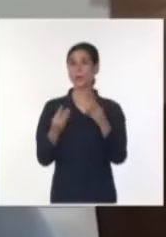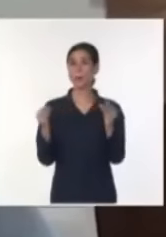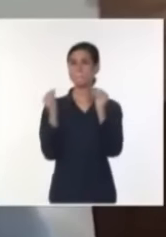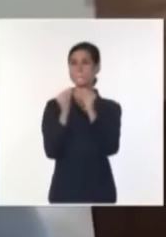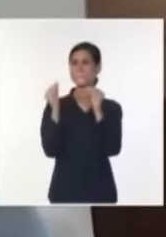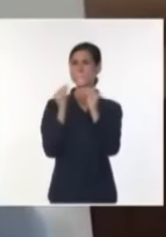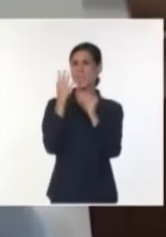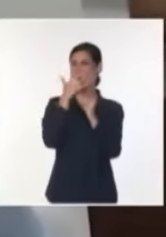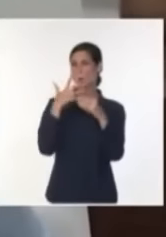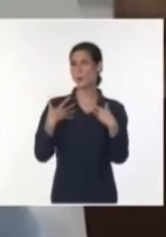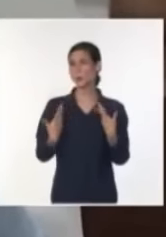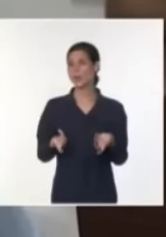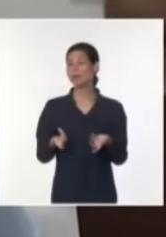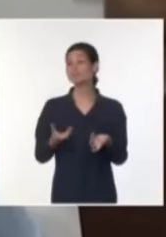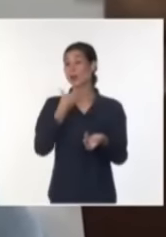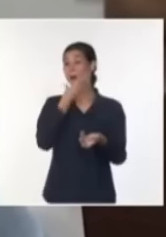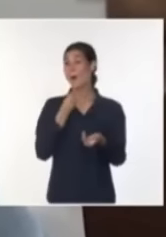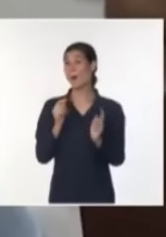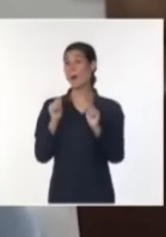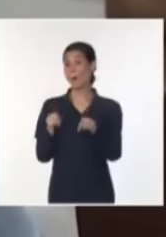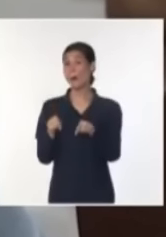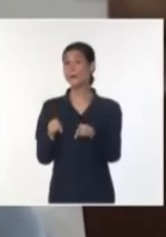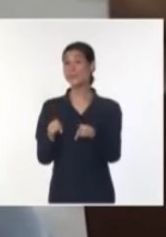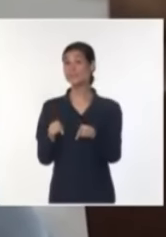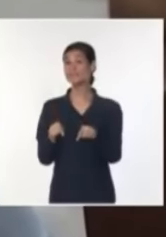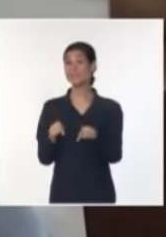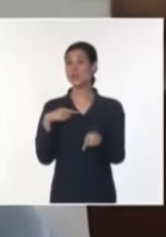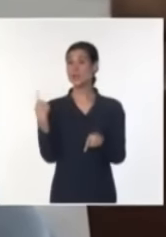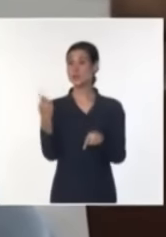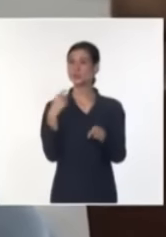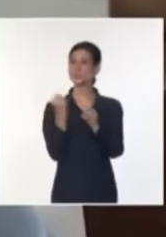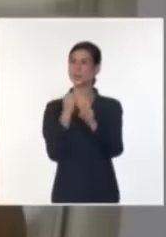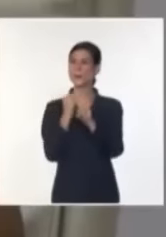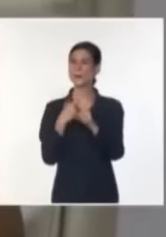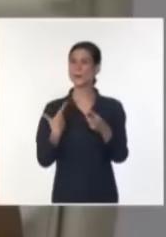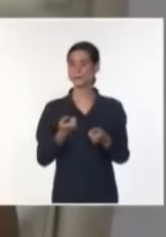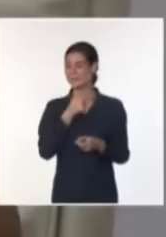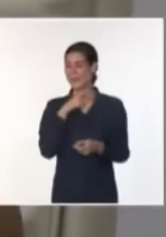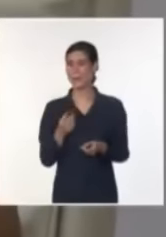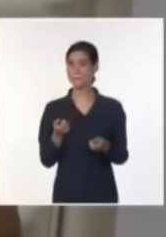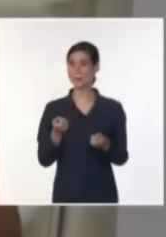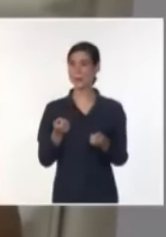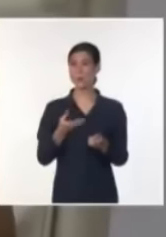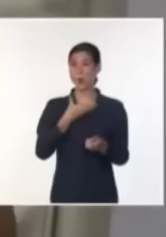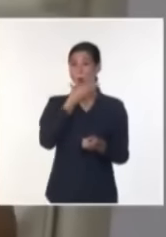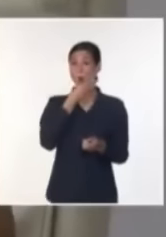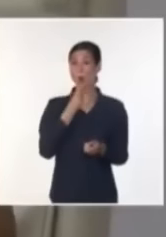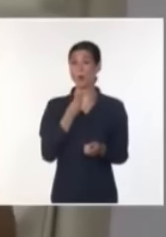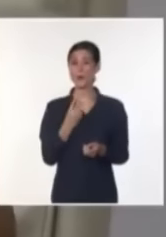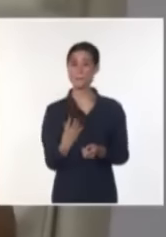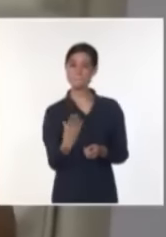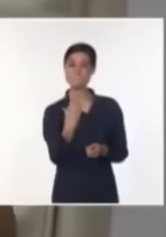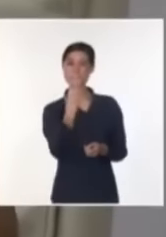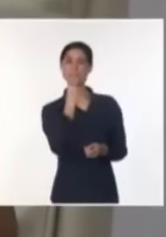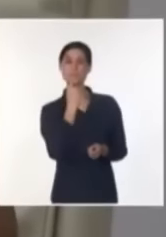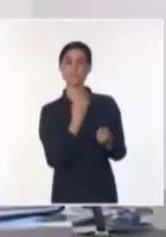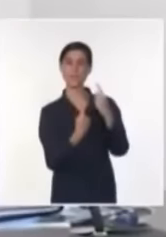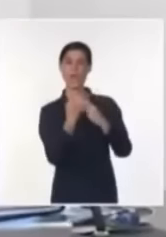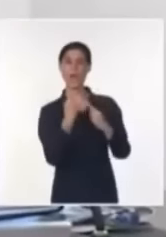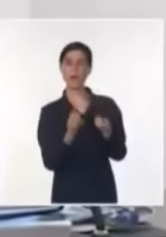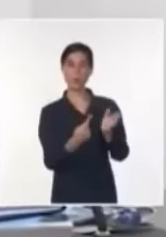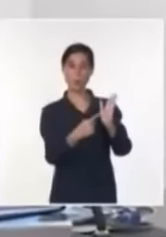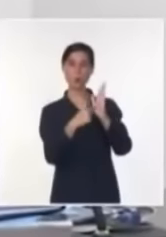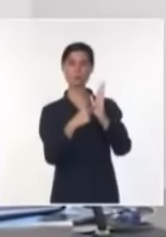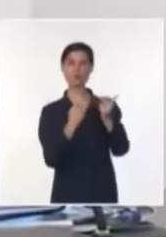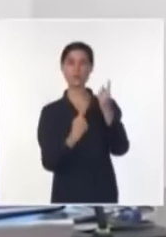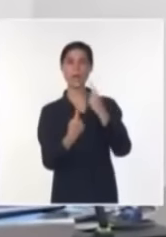porque estamos partiendo del criterio de que ustedes nos dan, de las propias vivencias de ustedes, de las propias aspiraciones, y